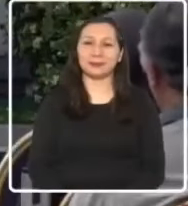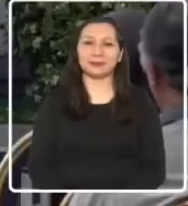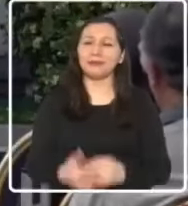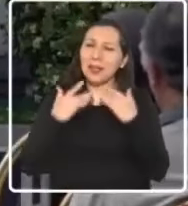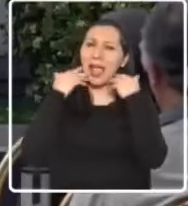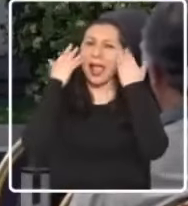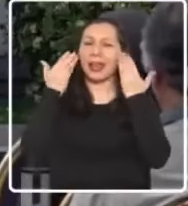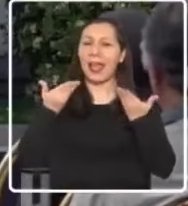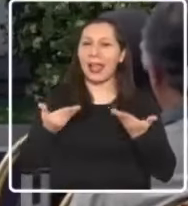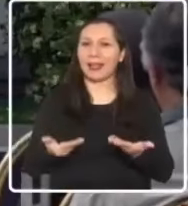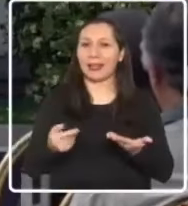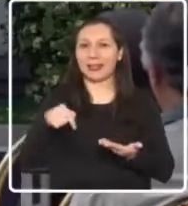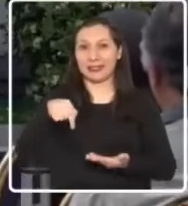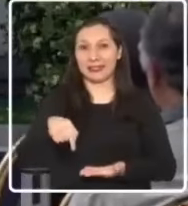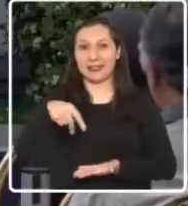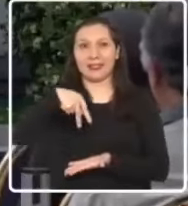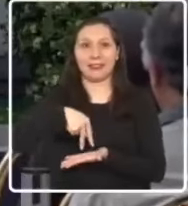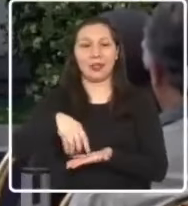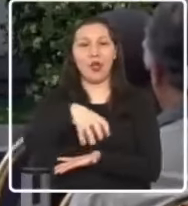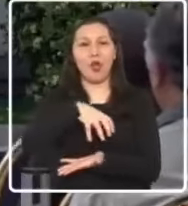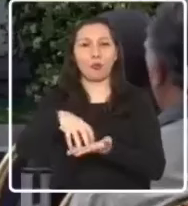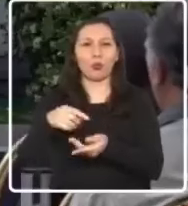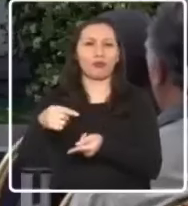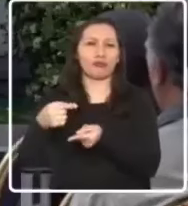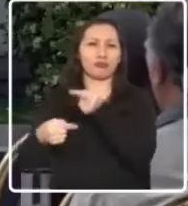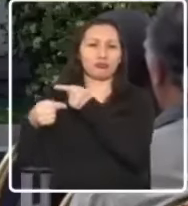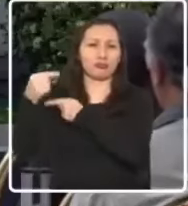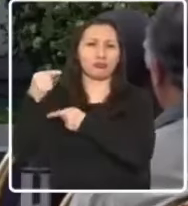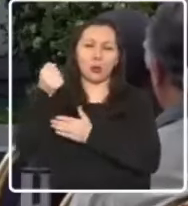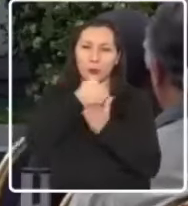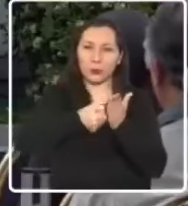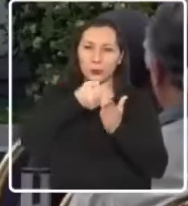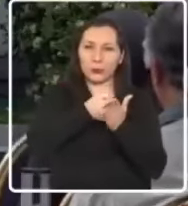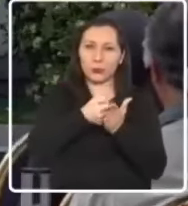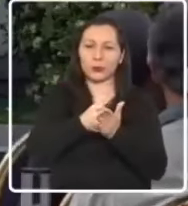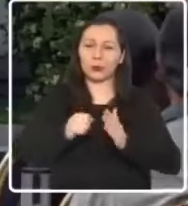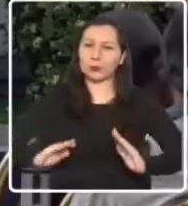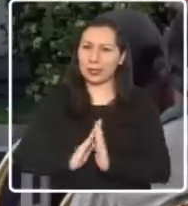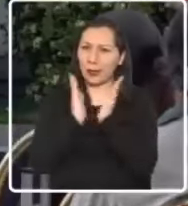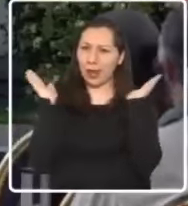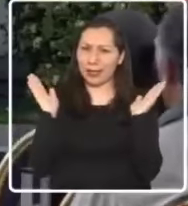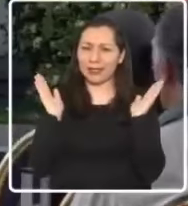Qué alegría estar en esta comuna histórica luchadora de San Joaquín.